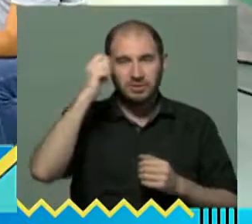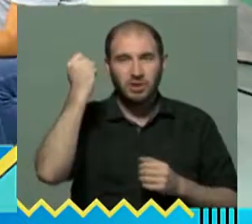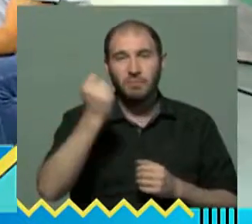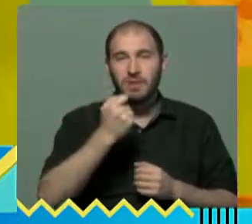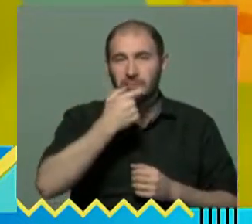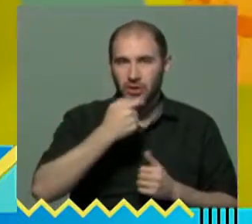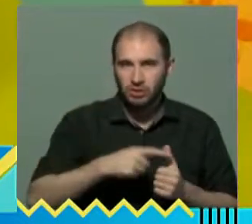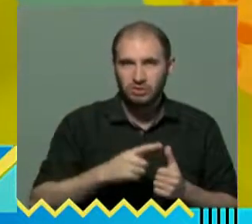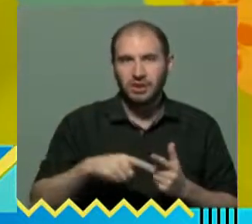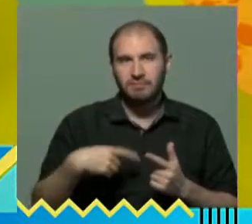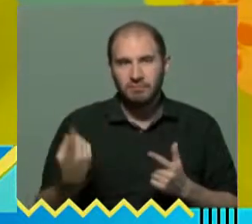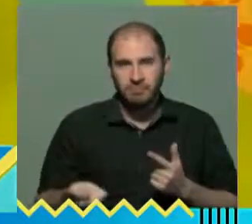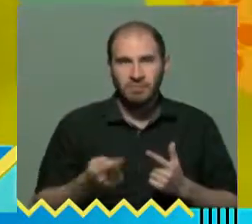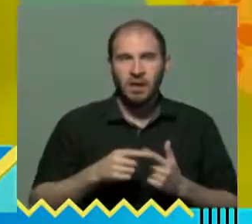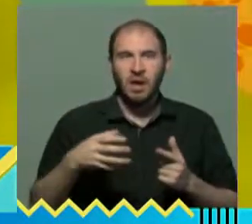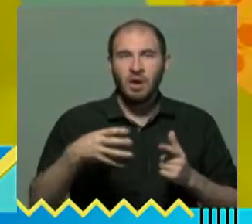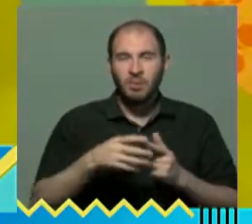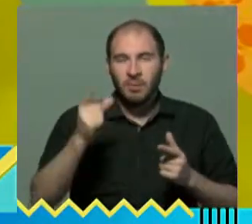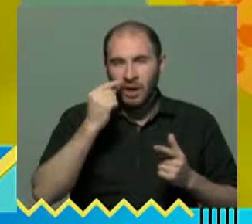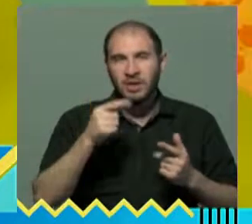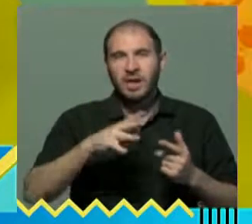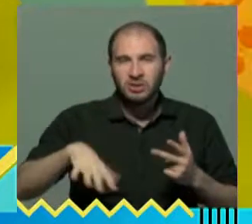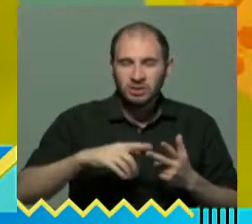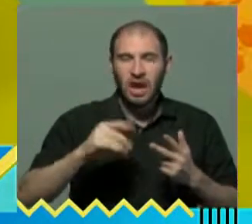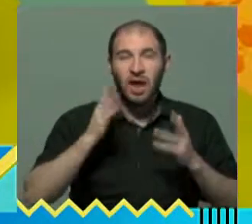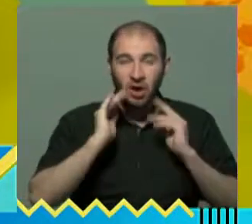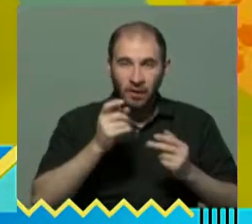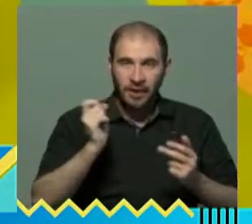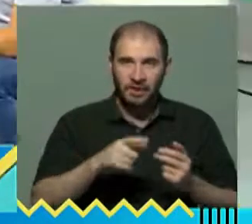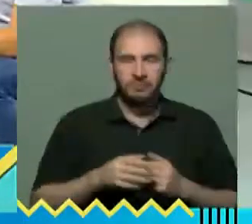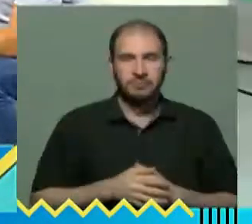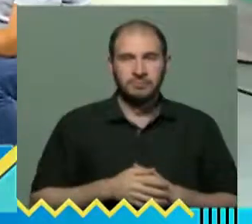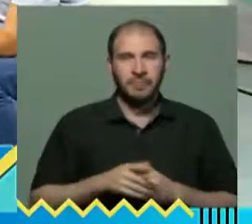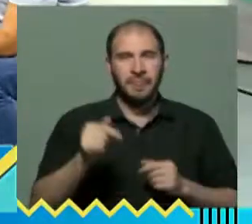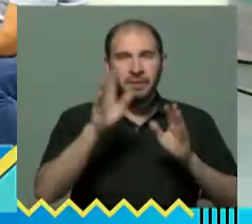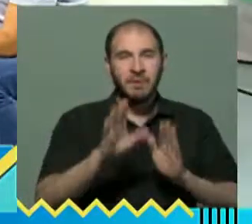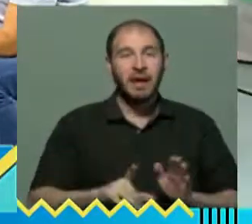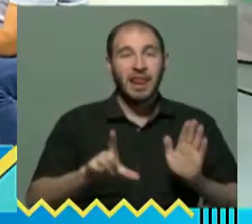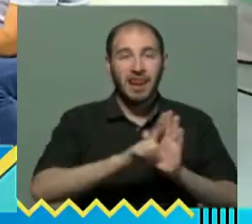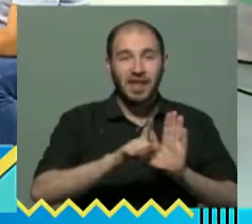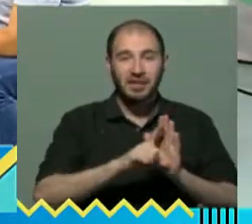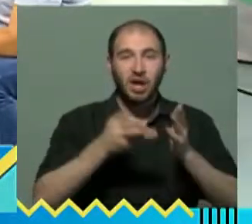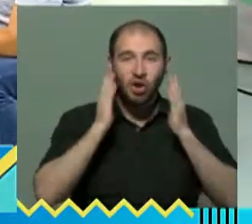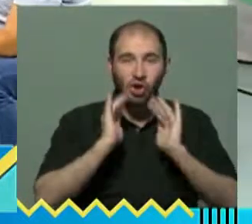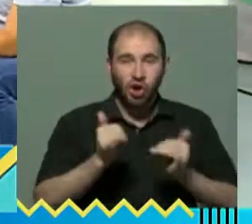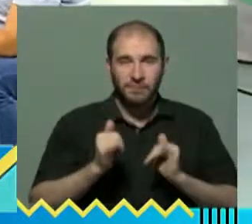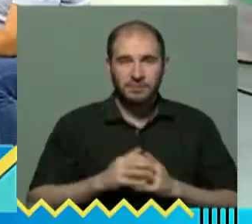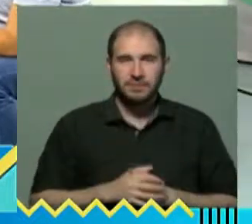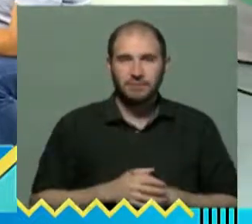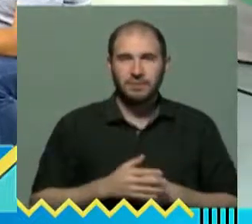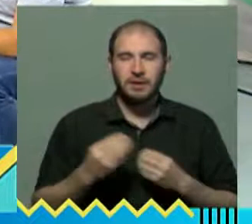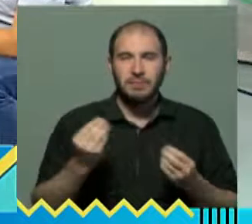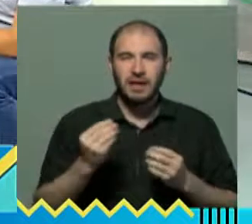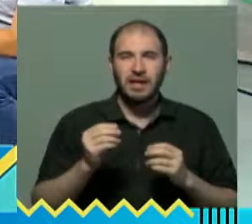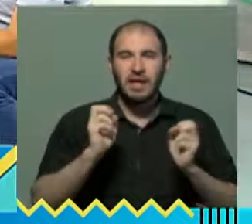de Mendoza, organizaciones políticas y sociales de juventud, armaron una ley de juventud justamente para